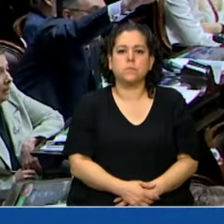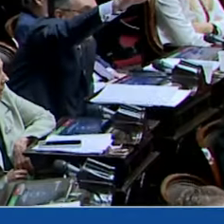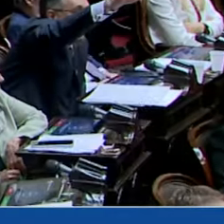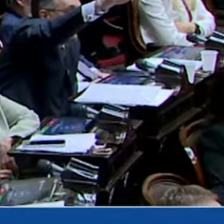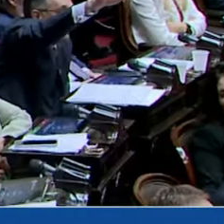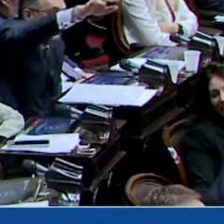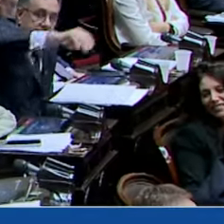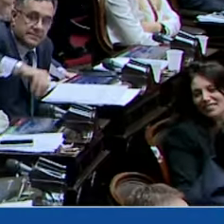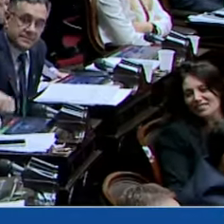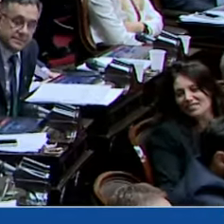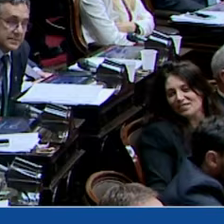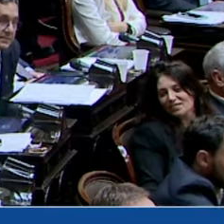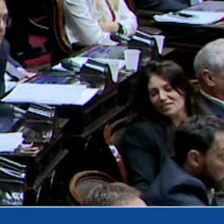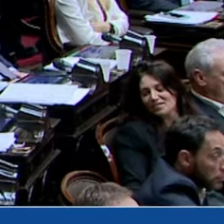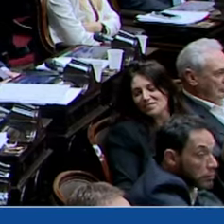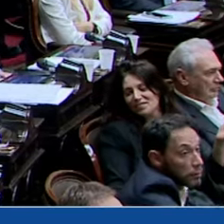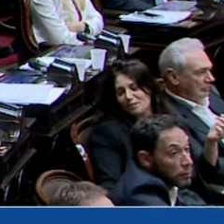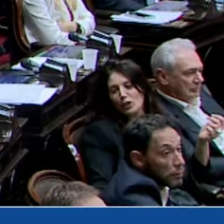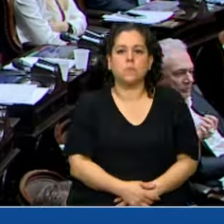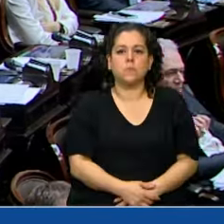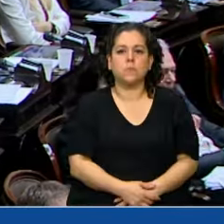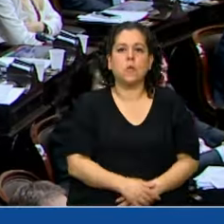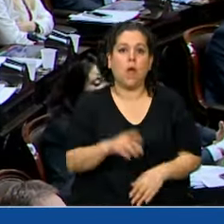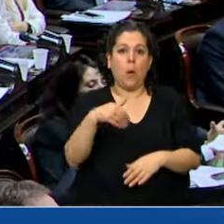tiempo s diputada estamos